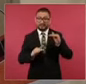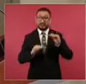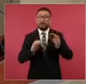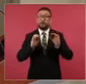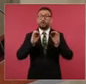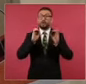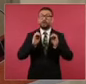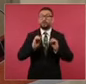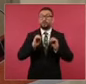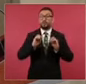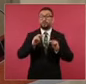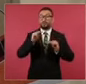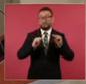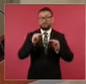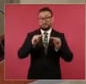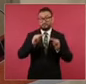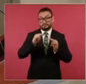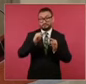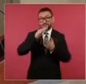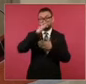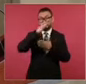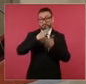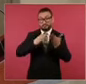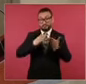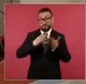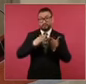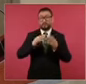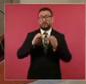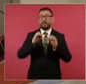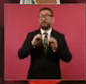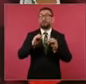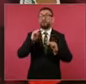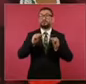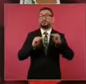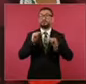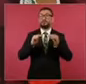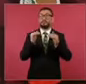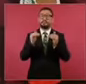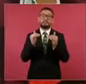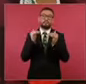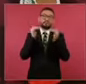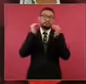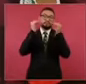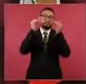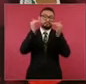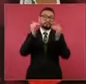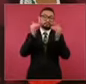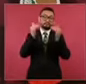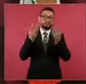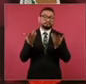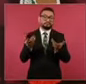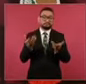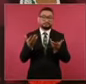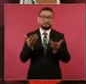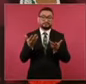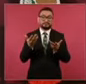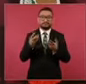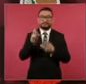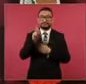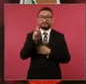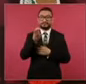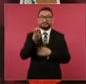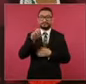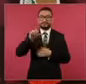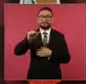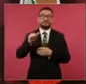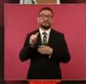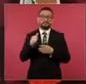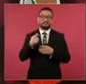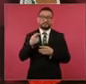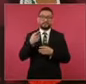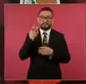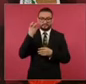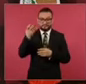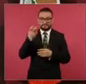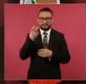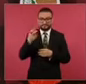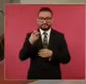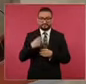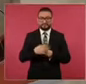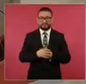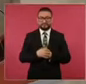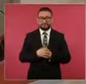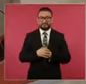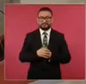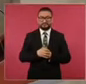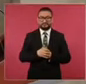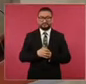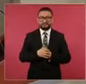los de en medio o los de arriba de la DEA. Hay que reformular